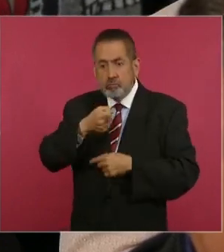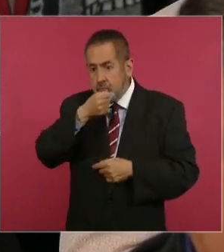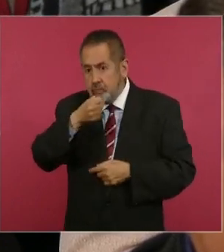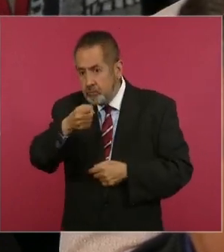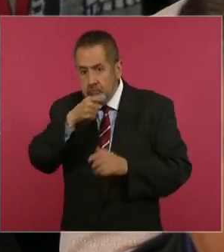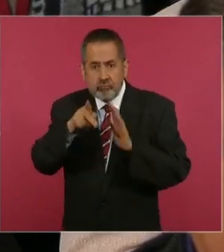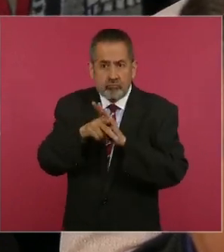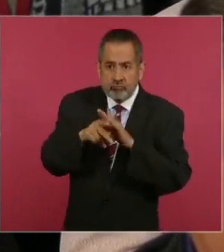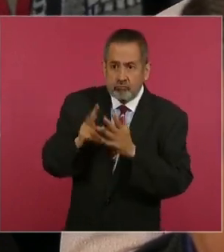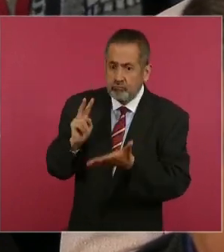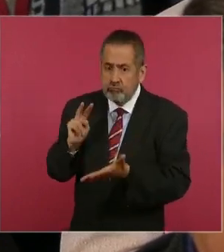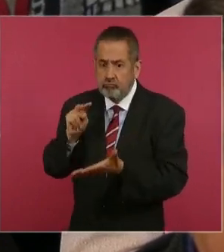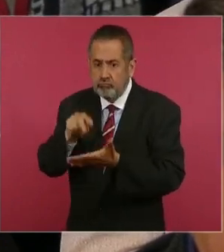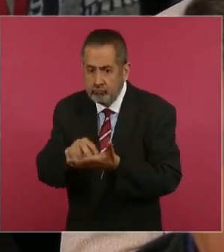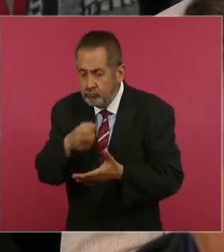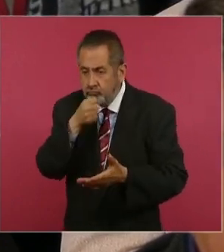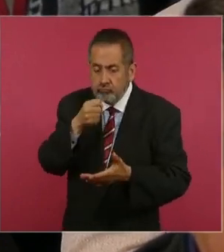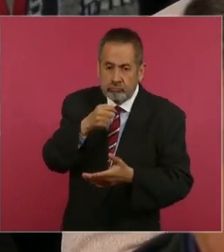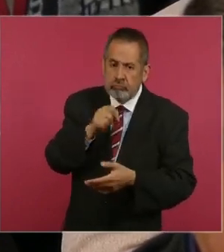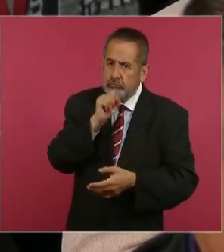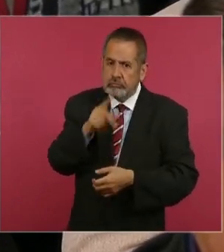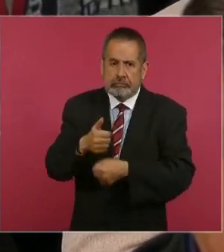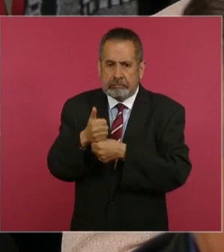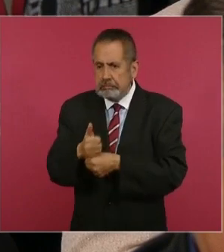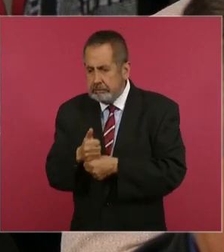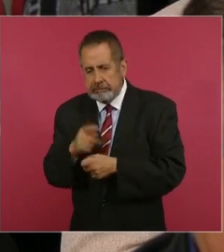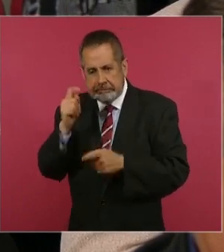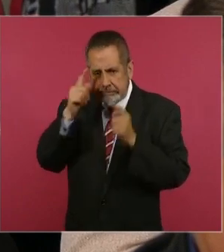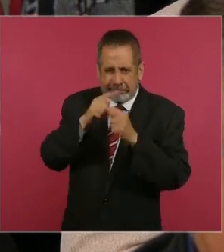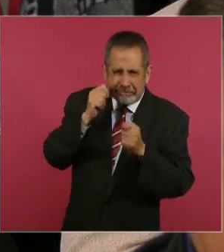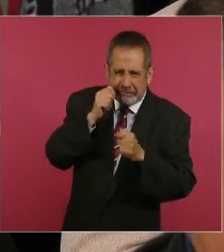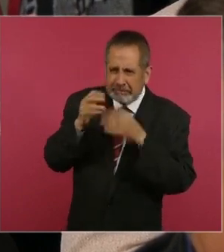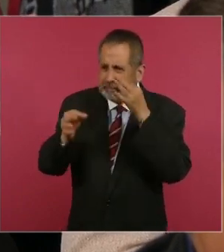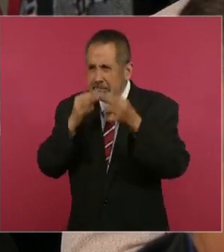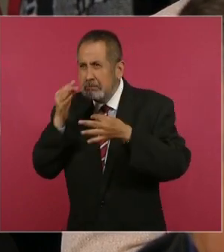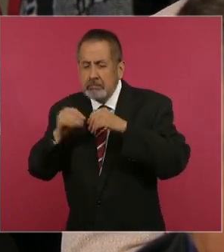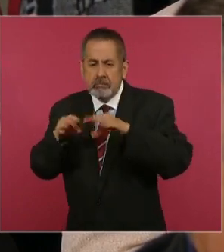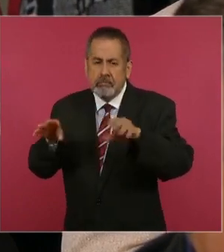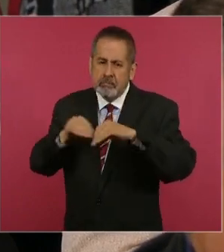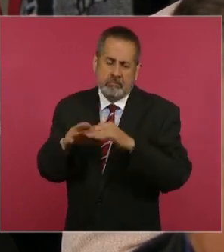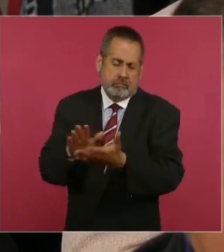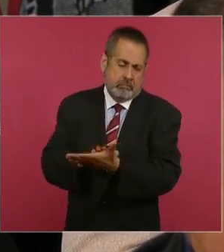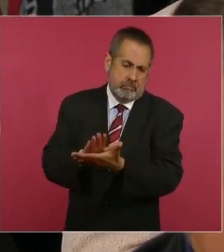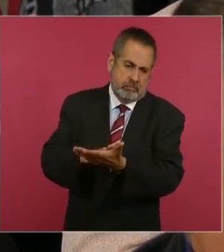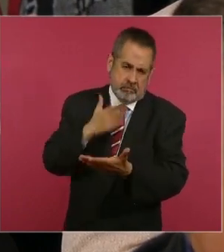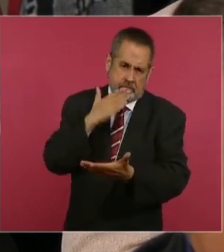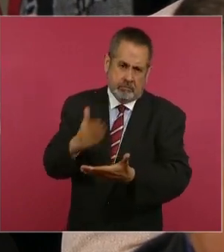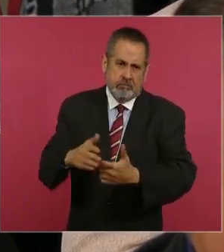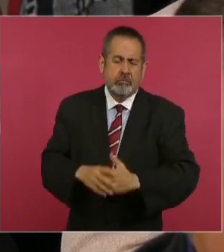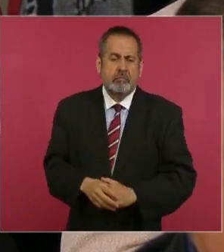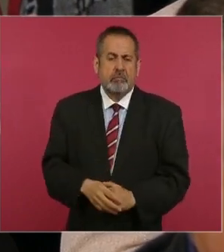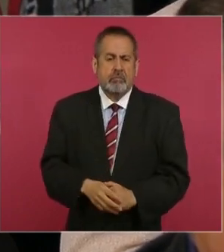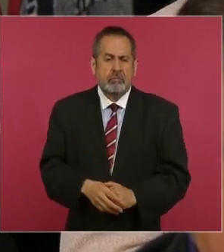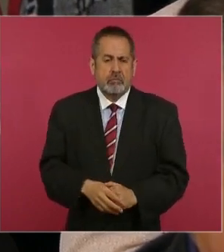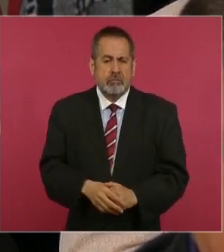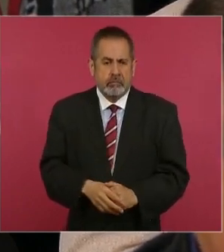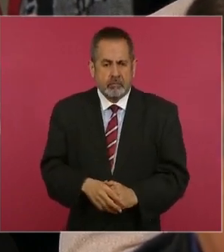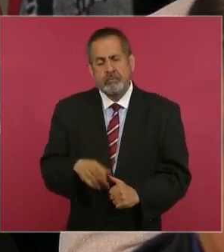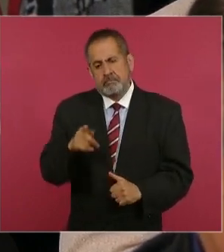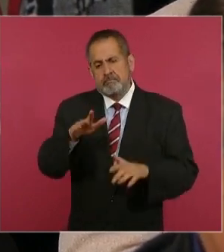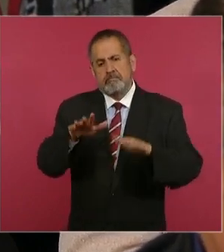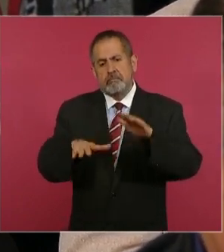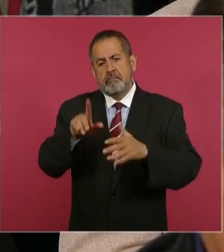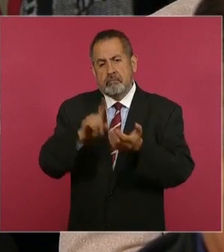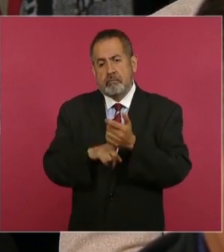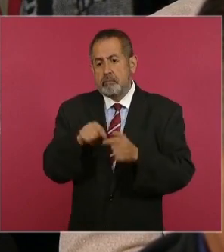el lugar de los hechos y que pues también la han pasado pues complicado en la cobertura del huracán y pues prácticamente todos los medios no y que a veces también